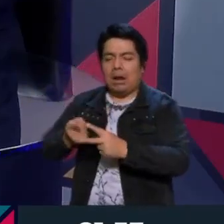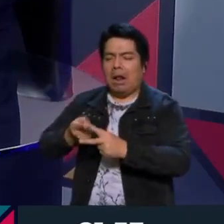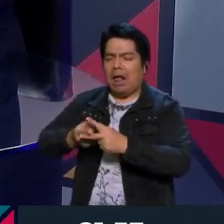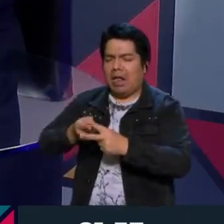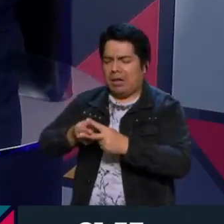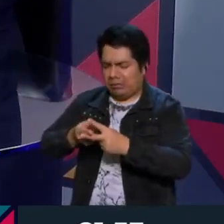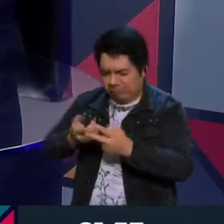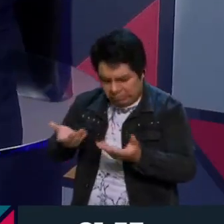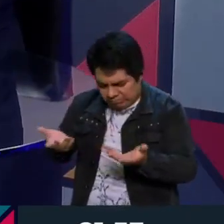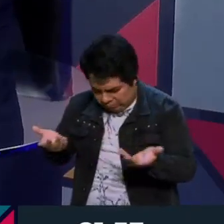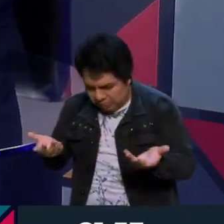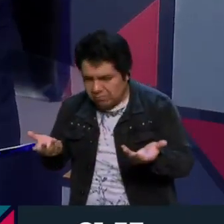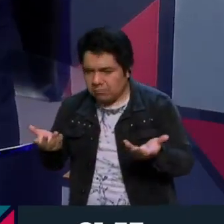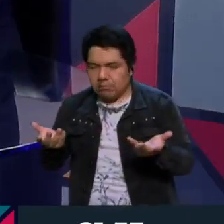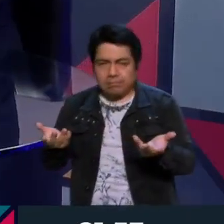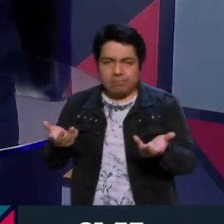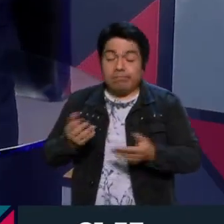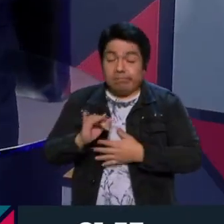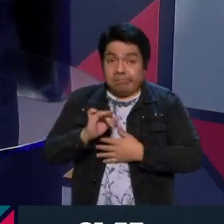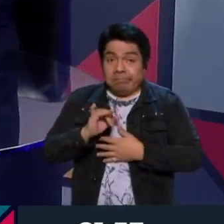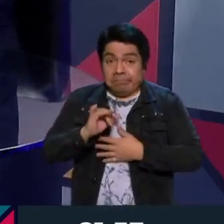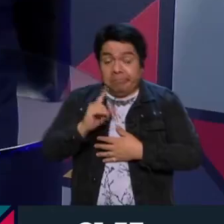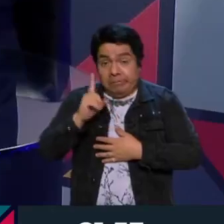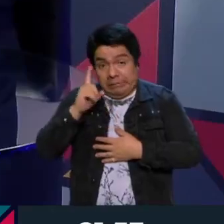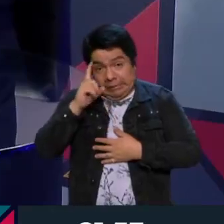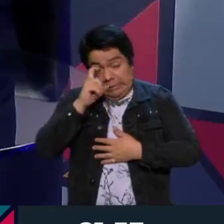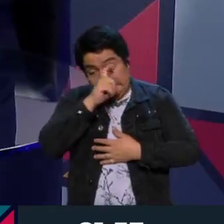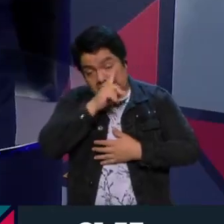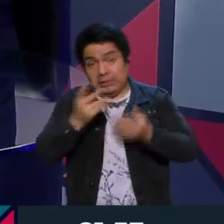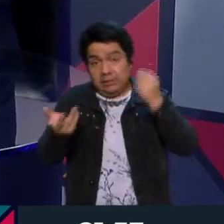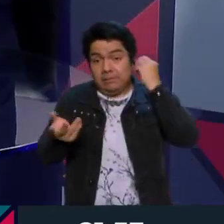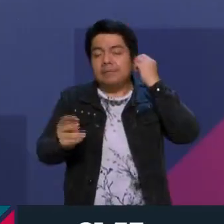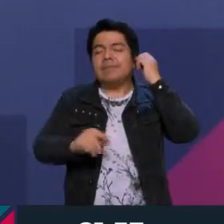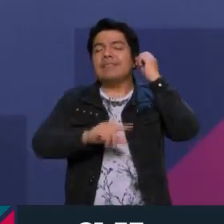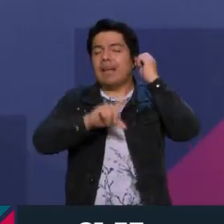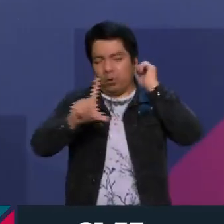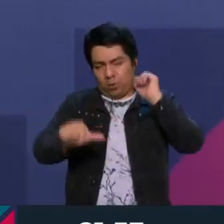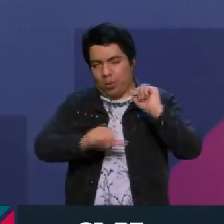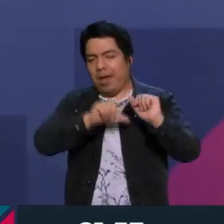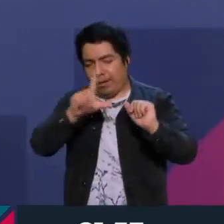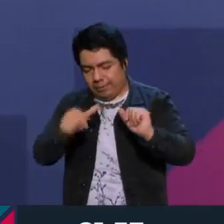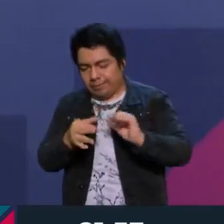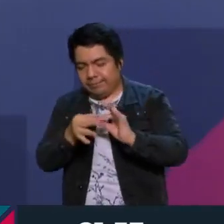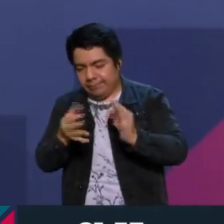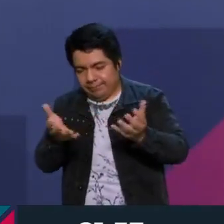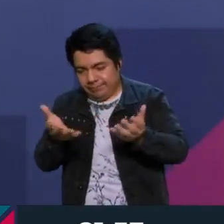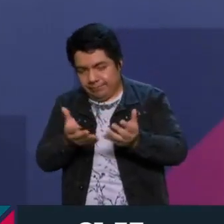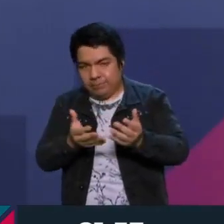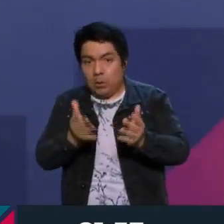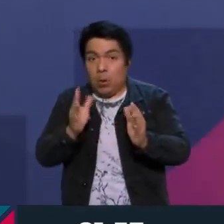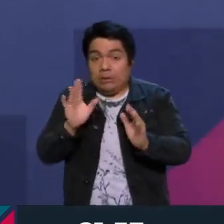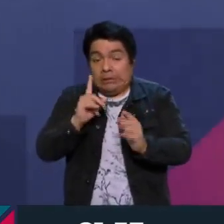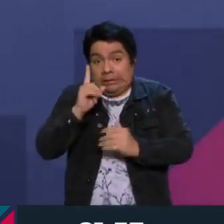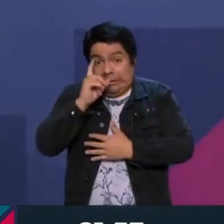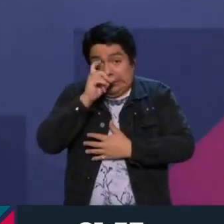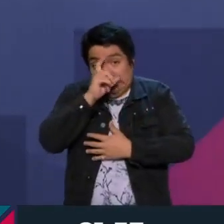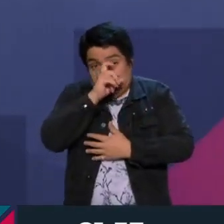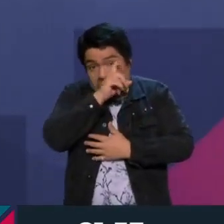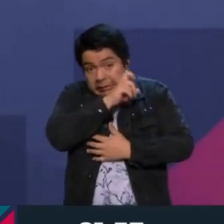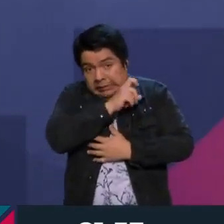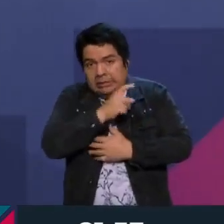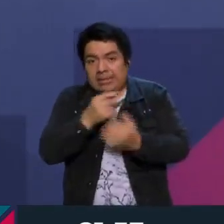sin explicar. No, es que es complicado. Sí. Y ya lo vamos a hacer después, pero tan complicado o más como es el